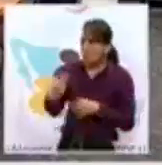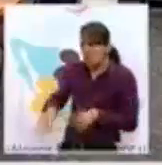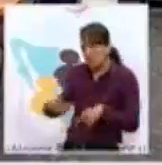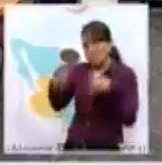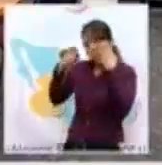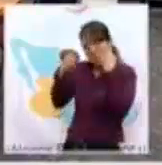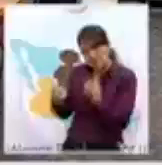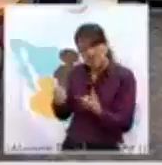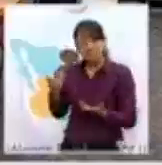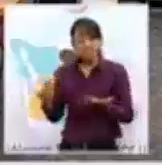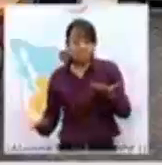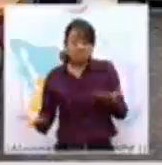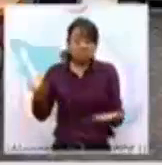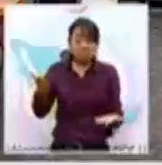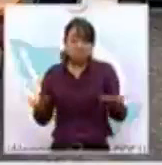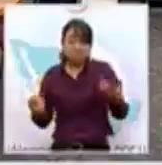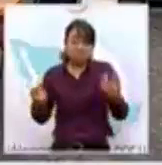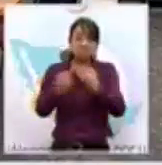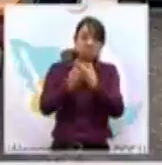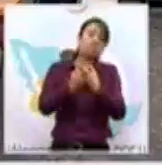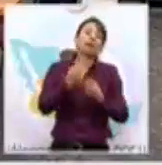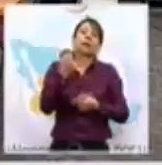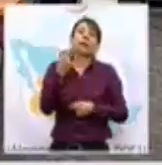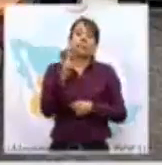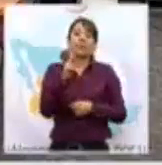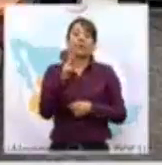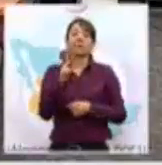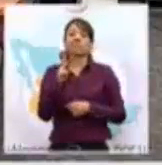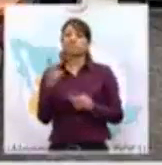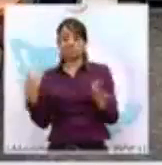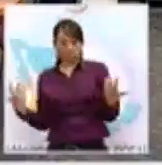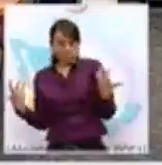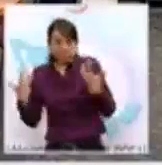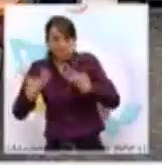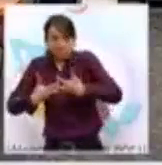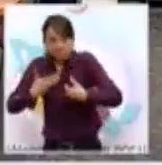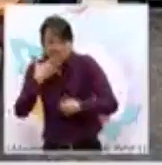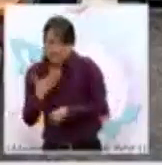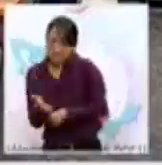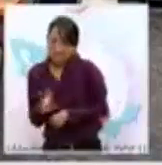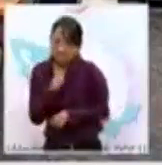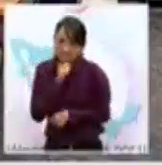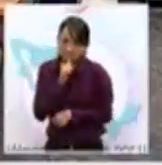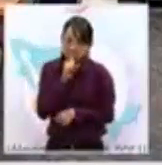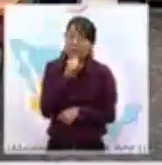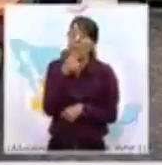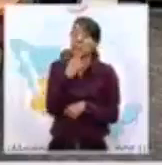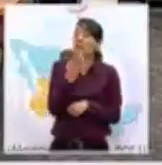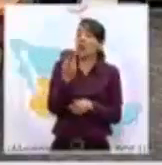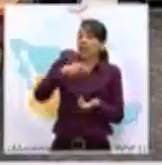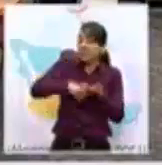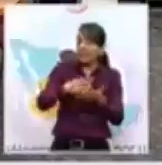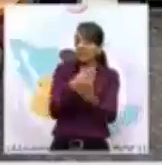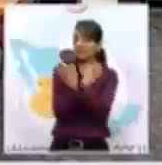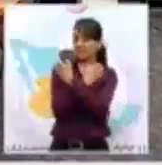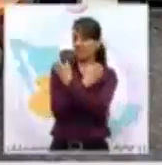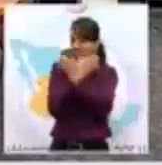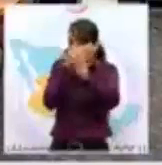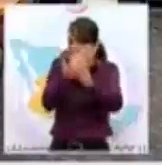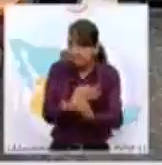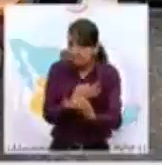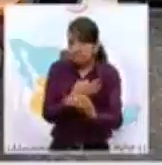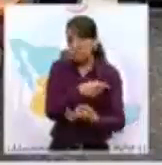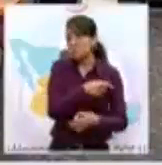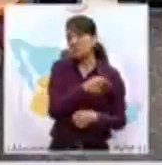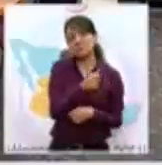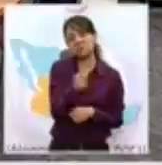brinco de una articulación, pero ni tan solo en la parte educativa, formal, y menos en la parte productiva, ¿no?